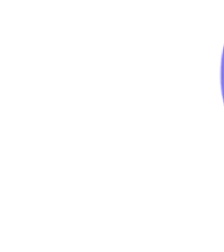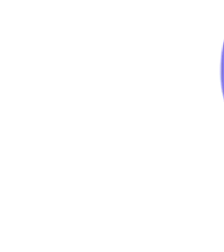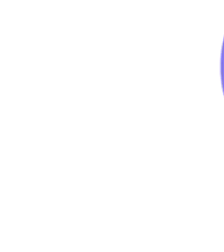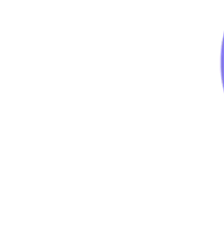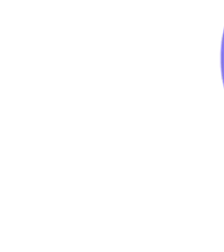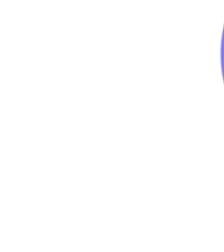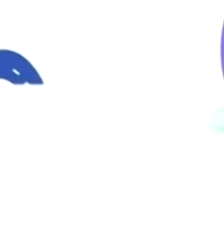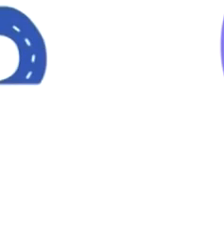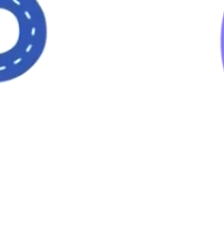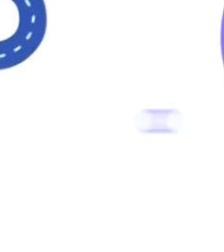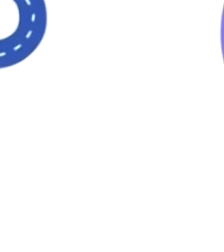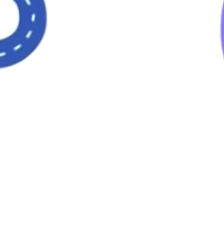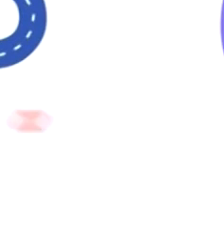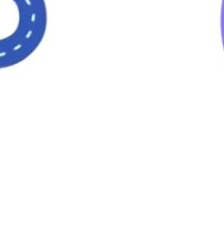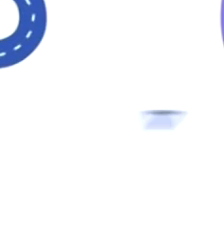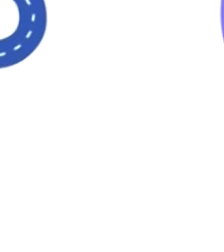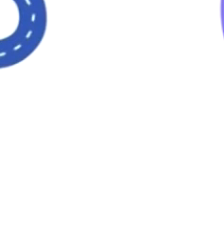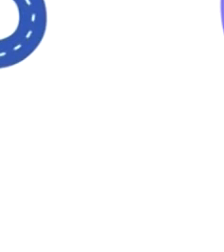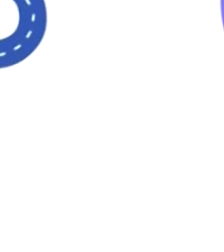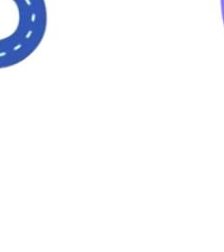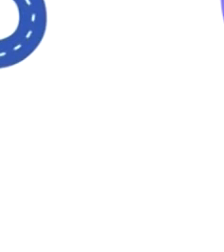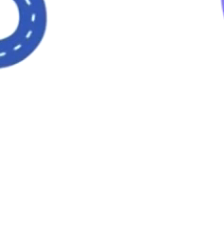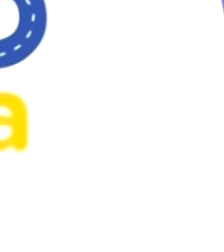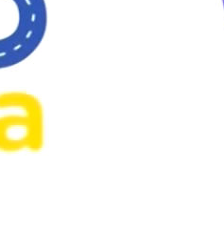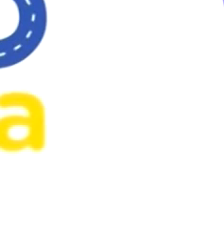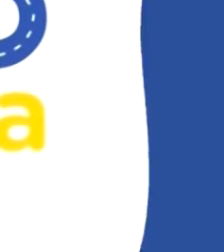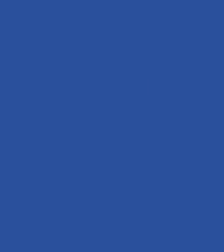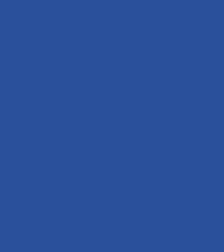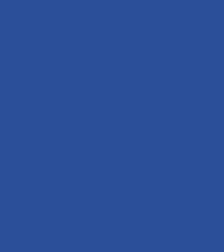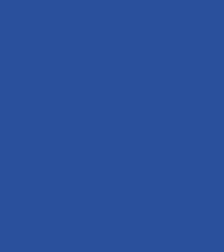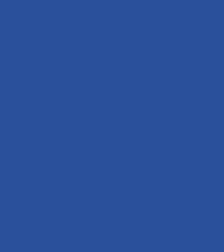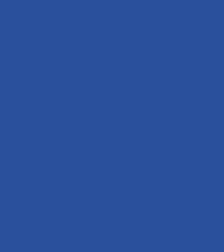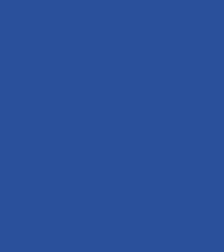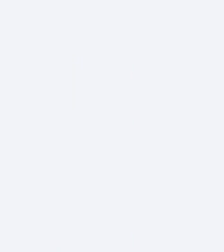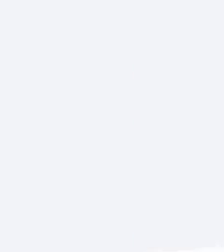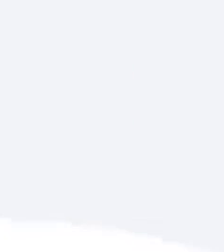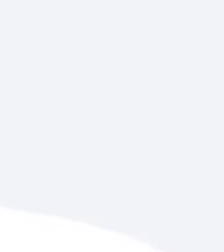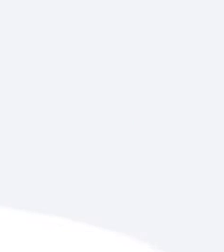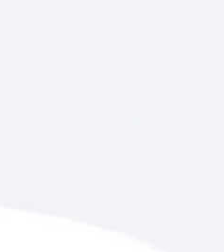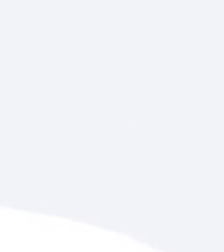casa, una iniciativa del Ministerio de Educación.